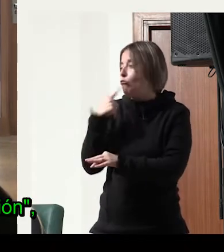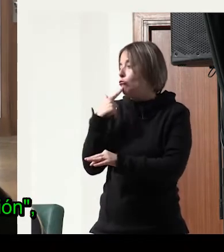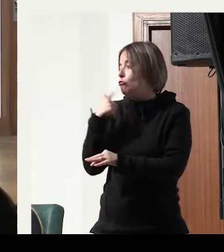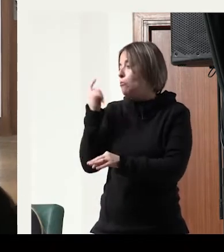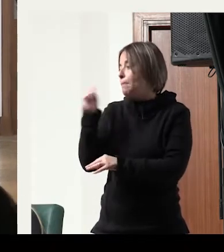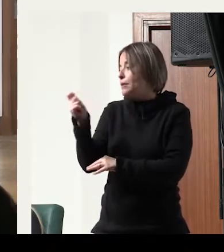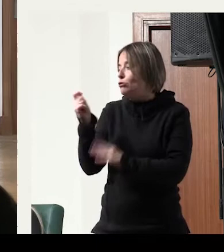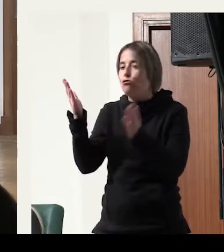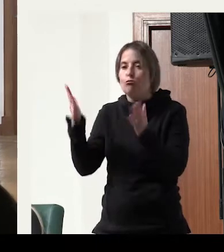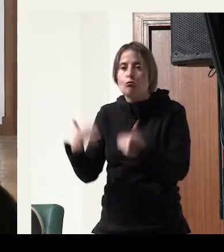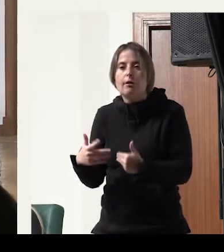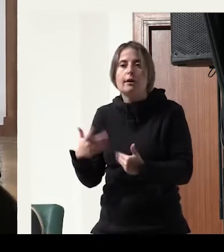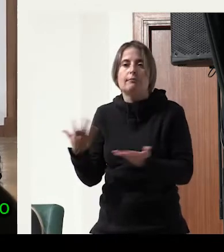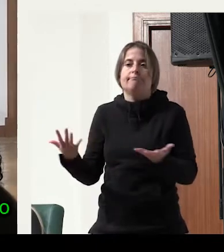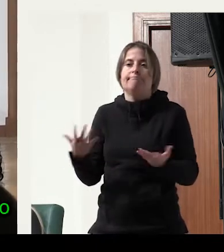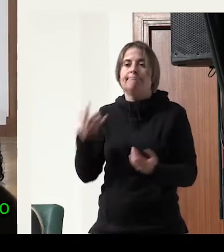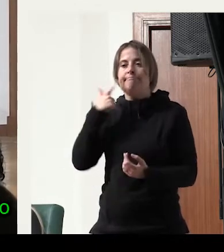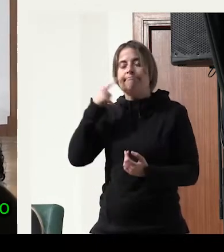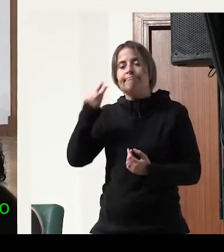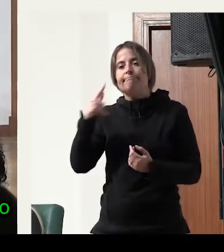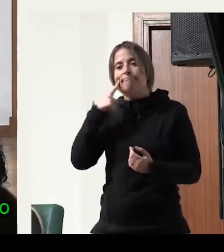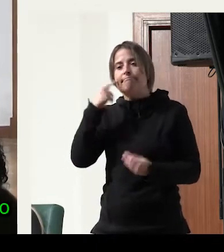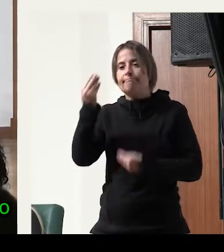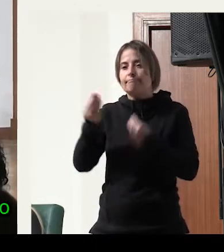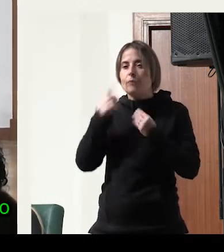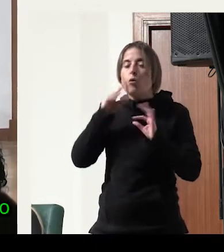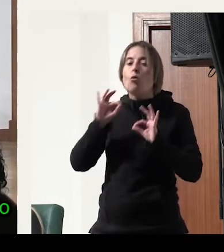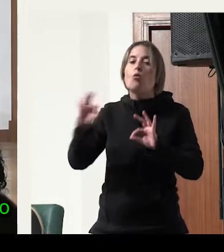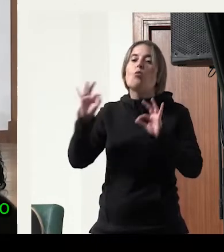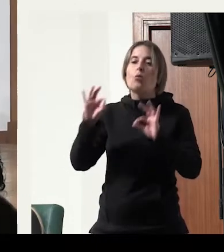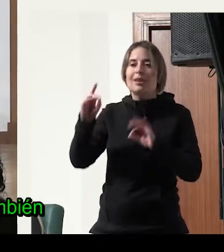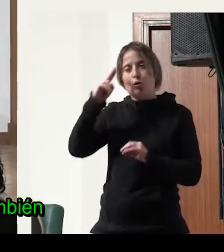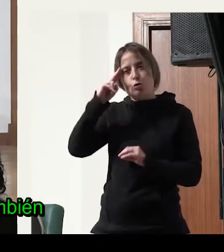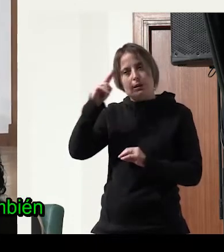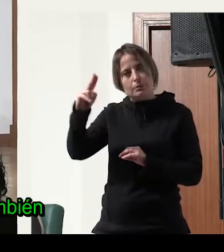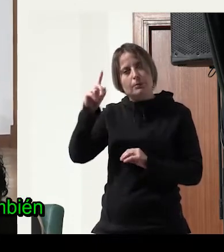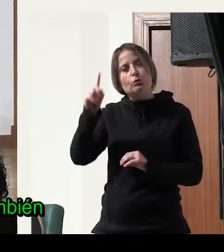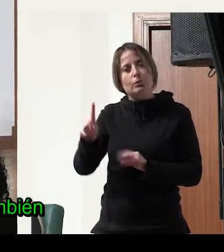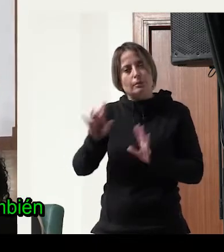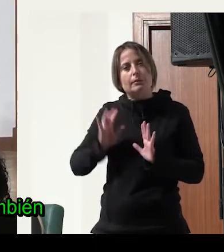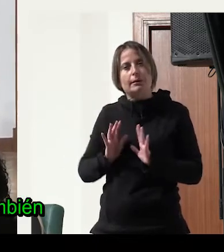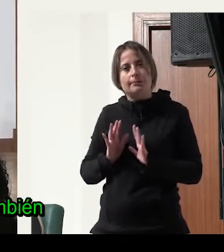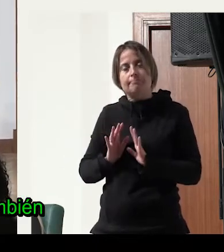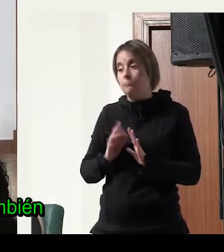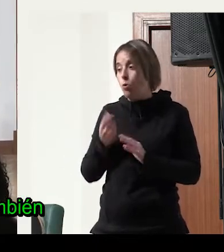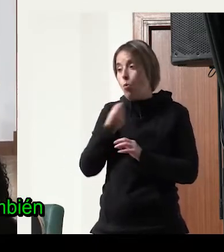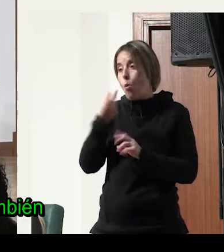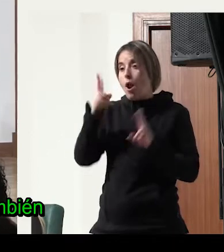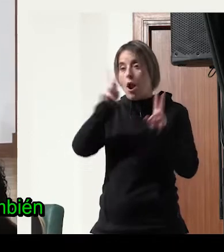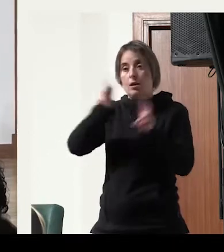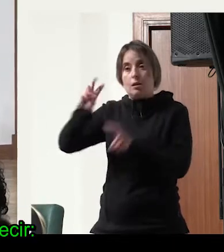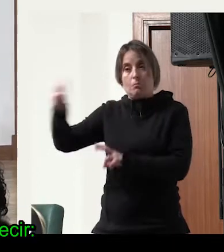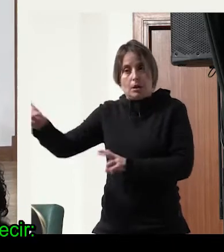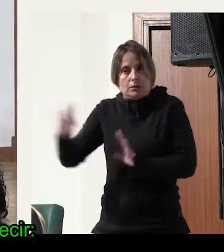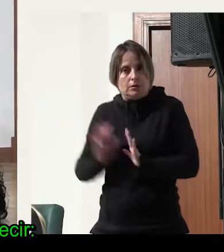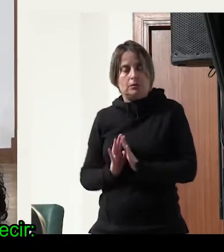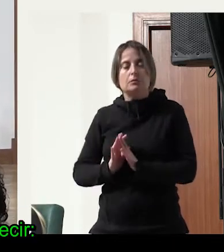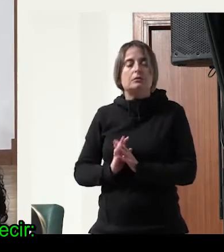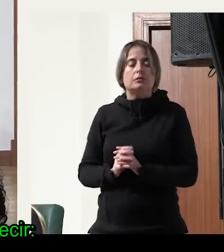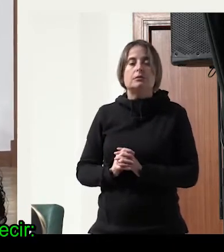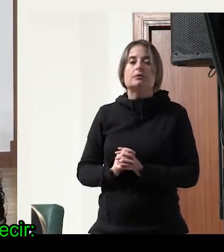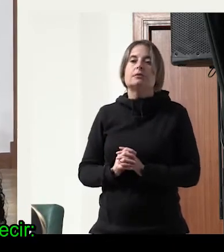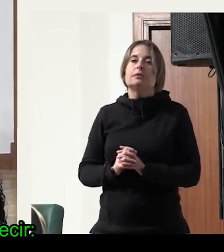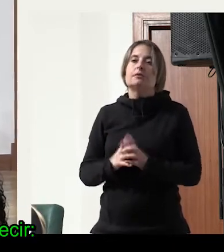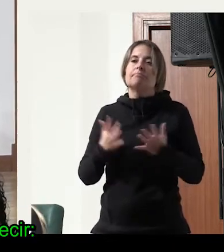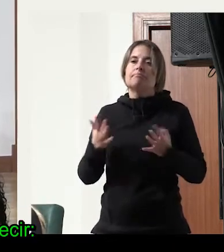sea. Entonces habrá que ver, hay que tener mucho cuidado y mucho respeto también, ¿no? Cuando, bueno, como en otros temas también que trabajamos, ¿no? Pero